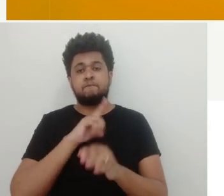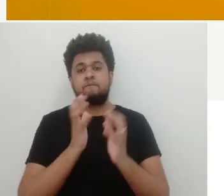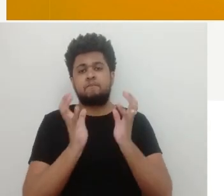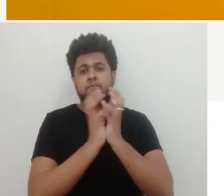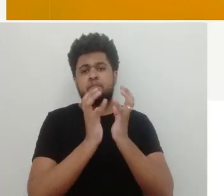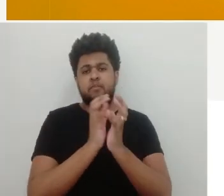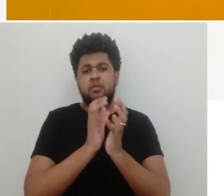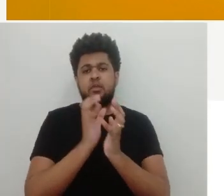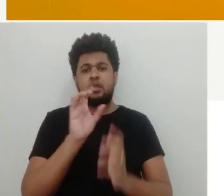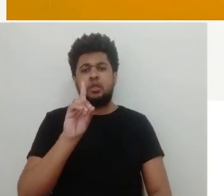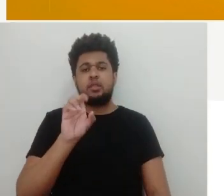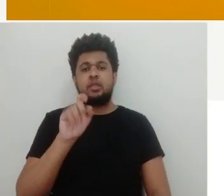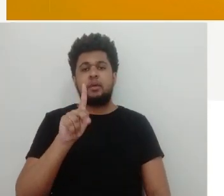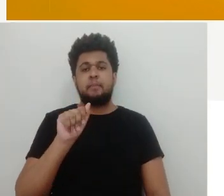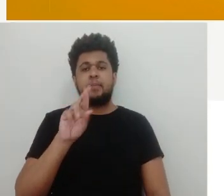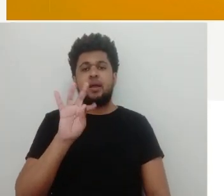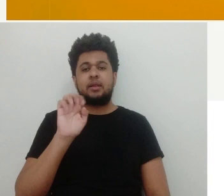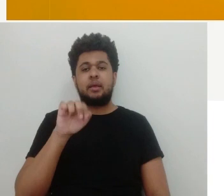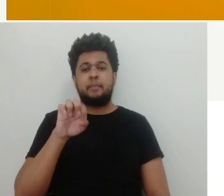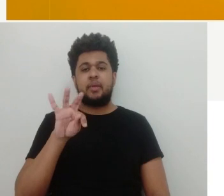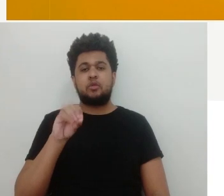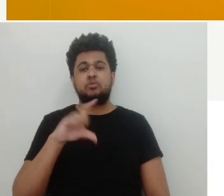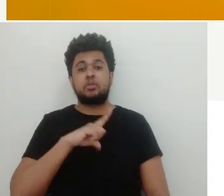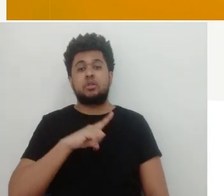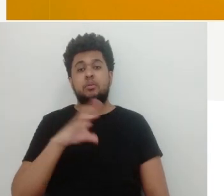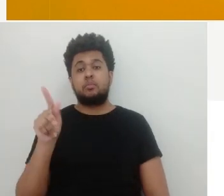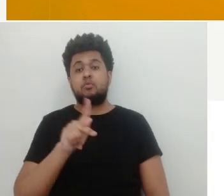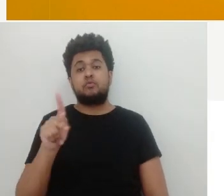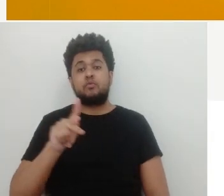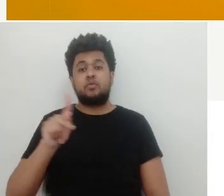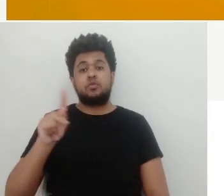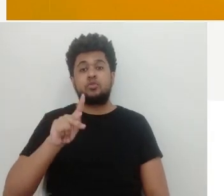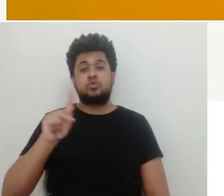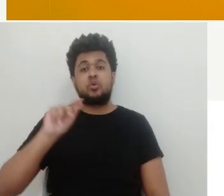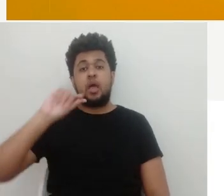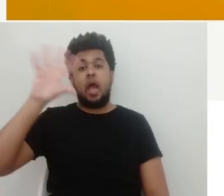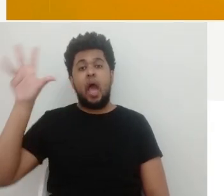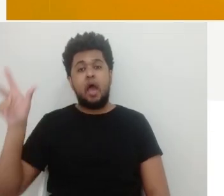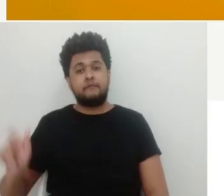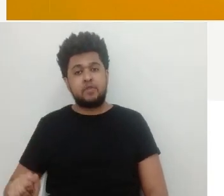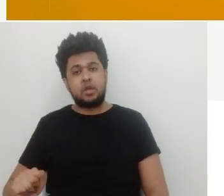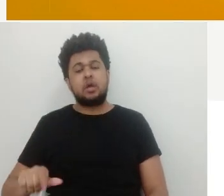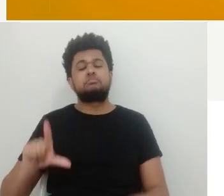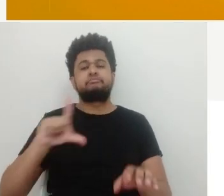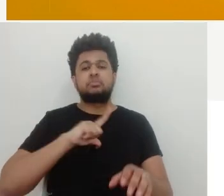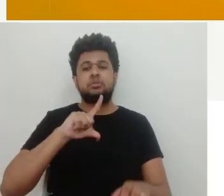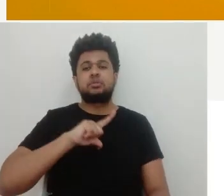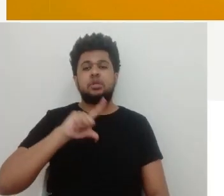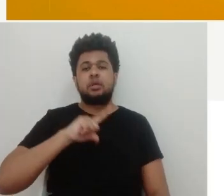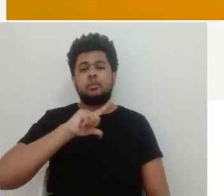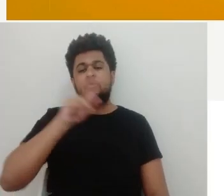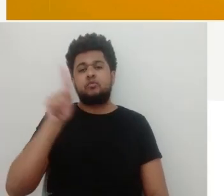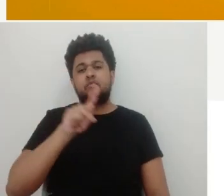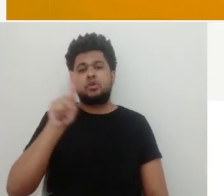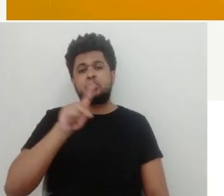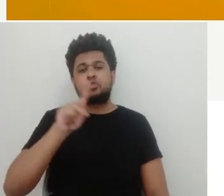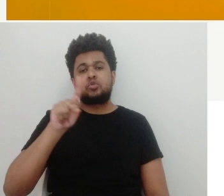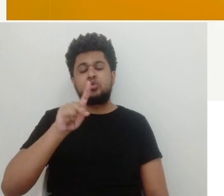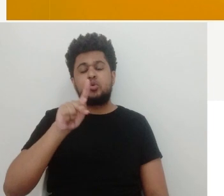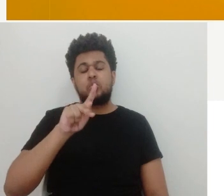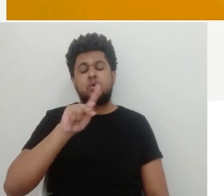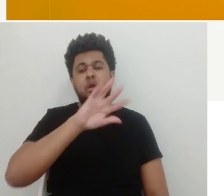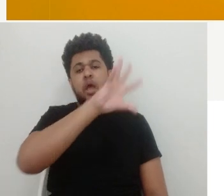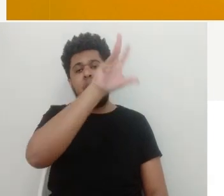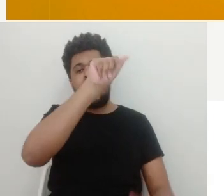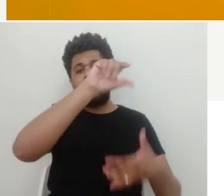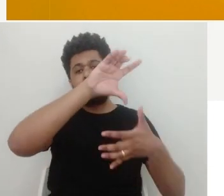afroamericanos y latinos. Y por otra parte, el hecho de que sobre todo los profesores latinos estaban